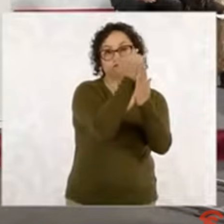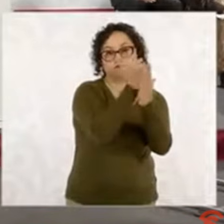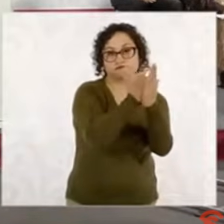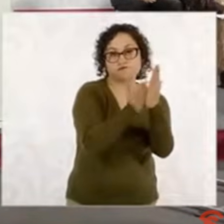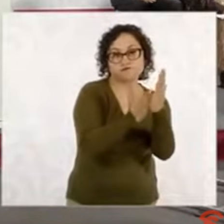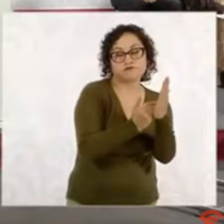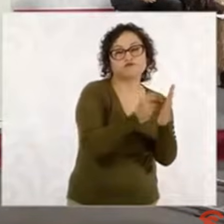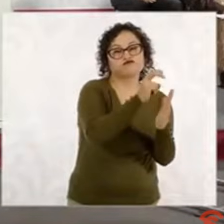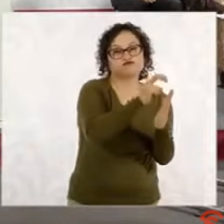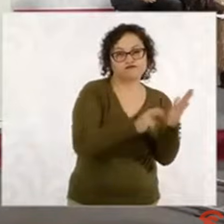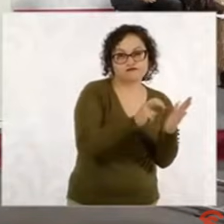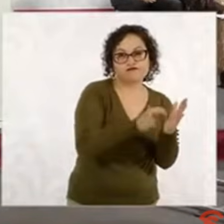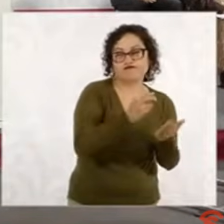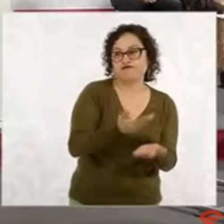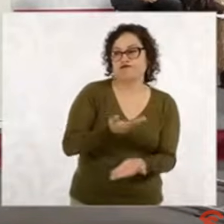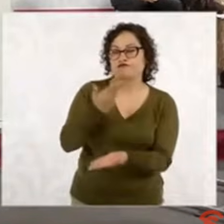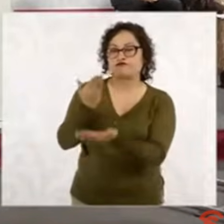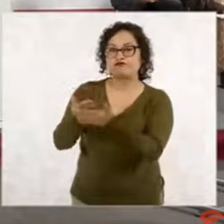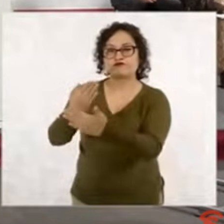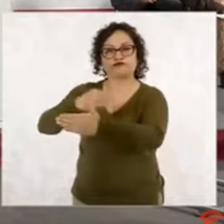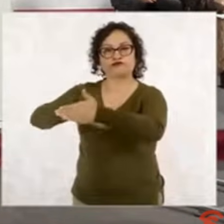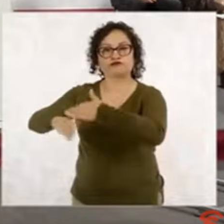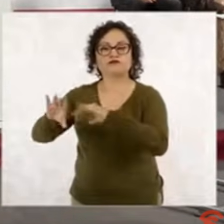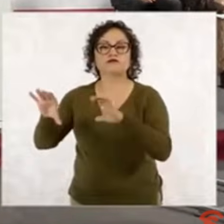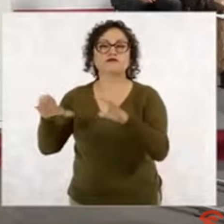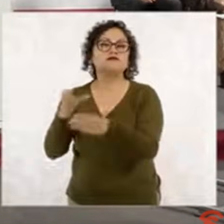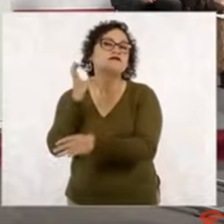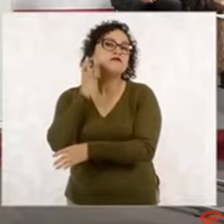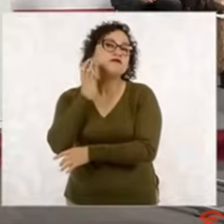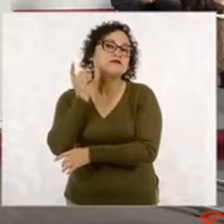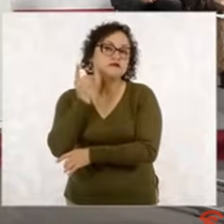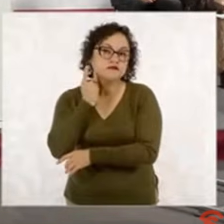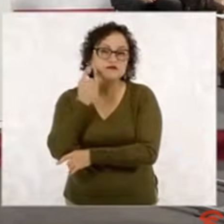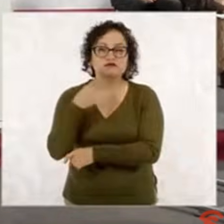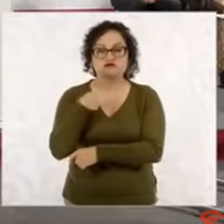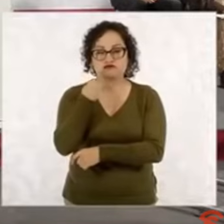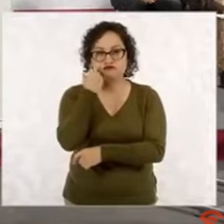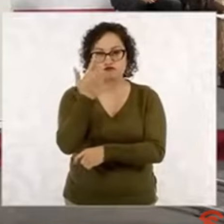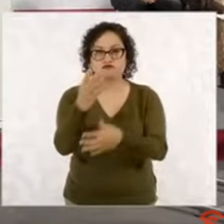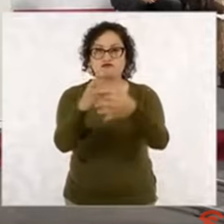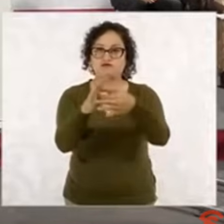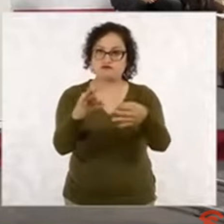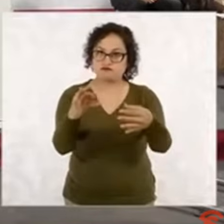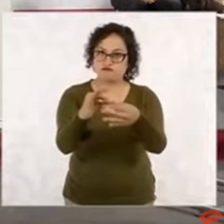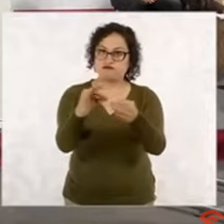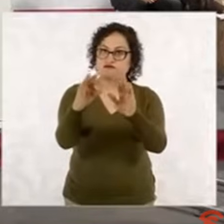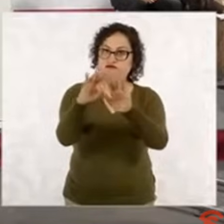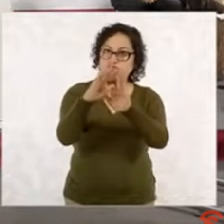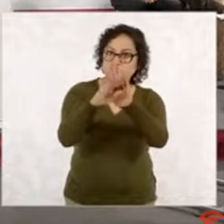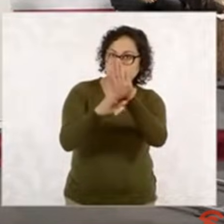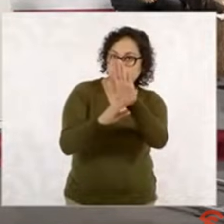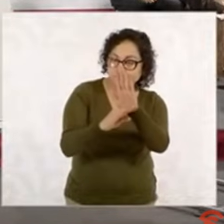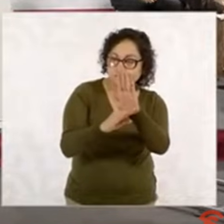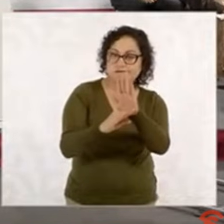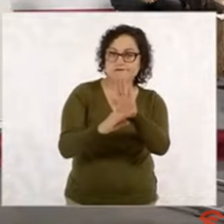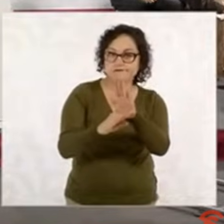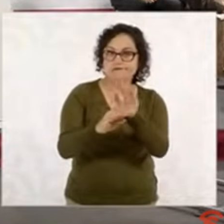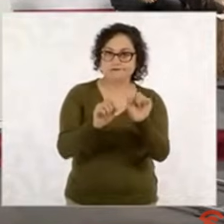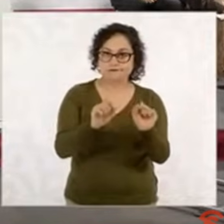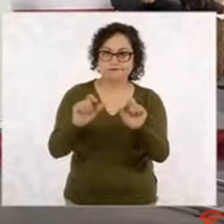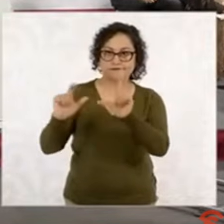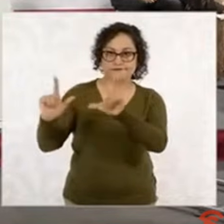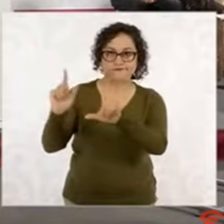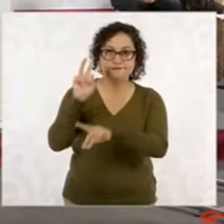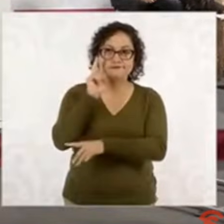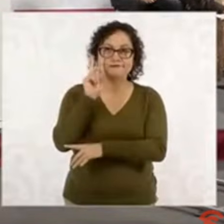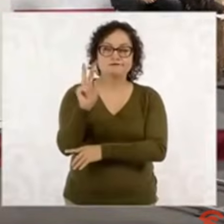envió al Congreso, a la Cámara de Diputados, quisiéramos hacer los siguientes comentarios. Si me ayudan con la siguiente lámina, por favor. Se trata